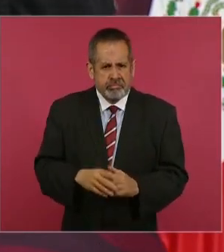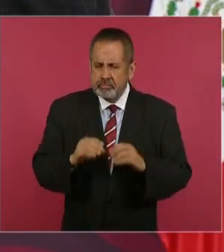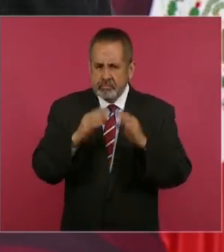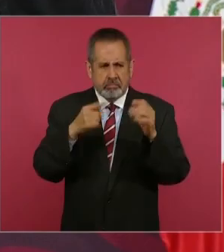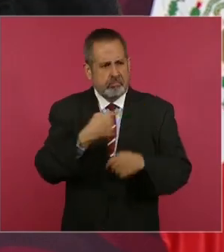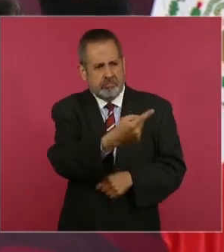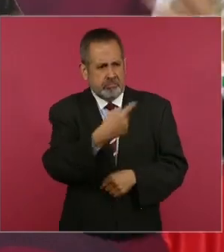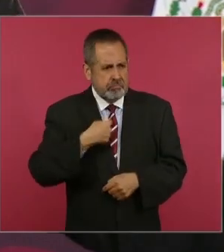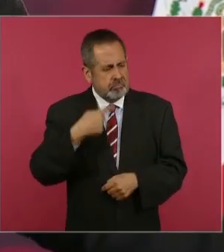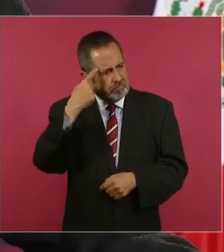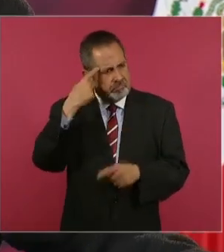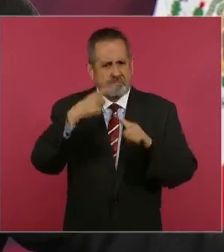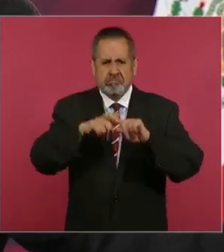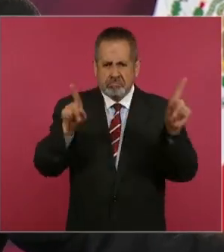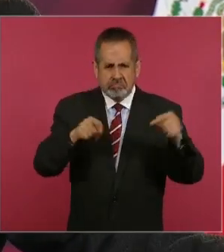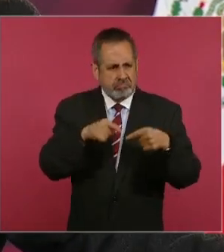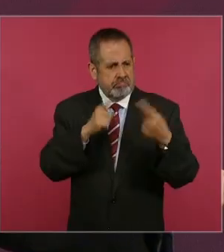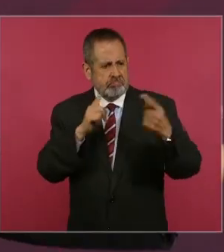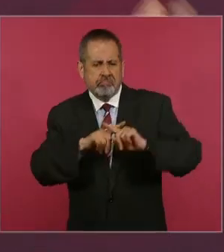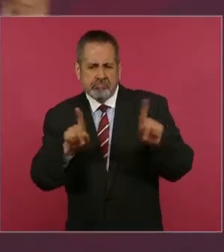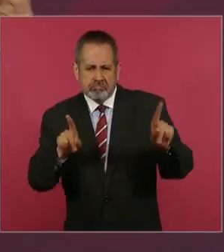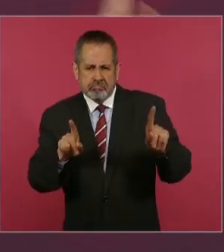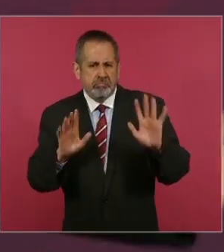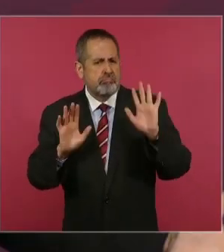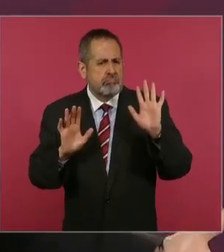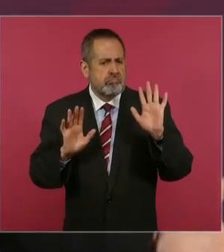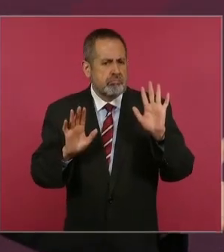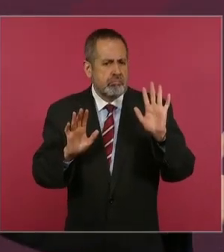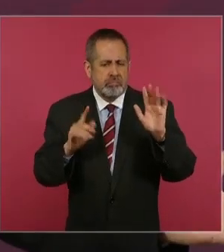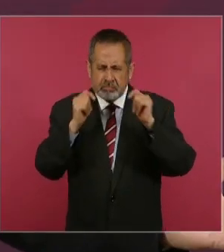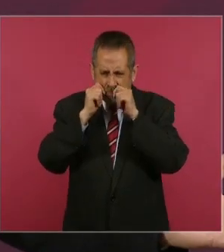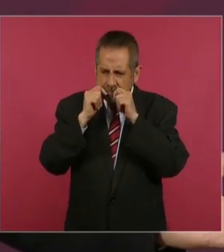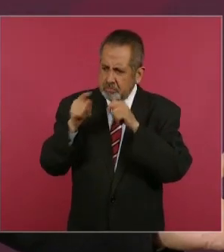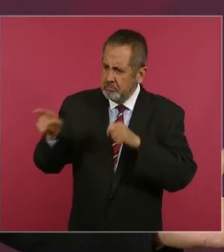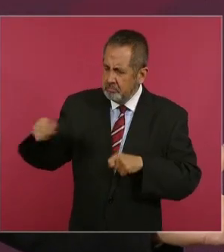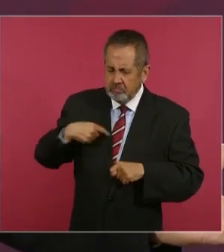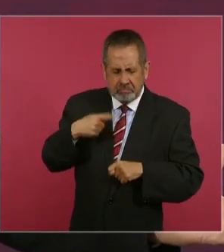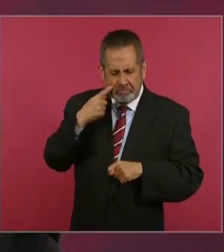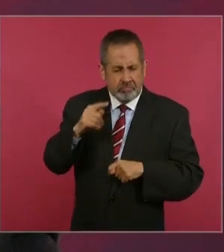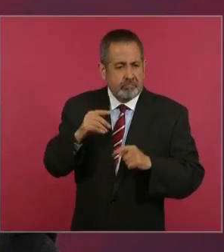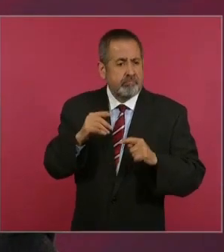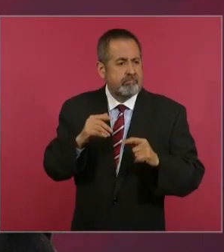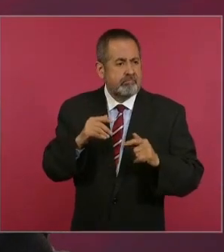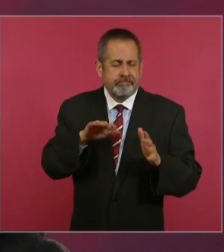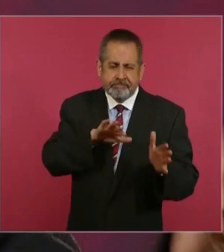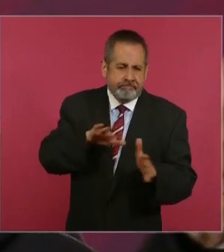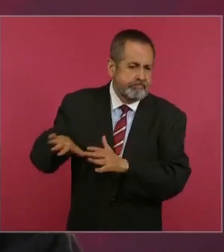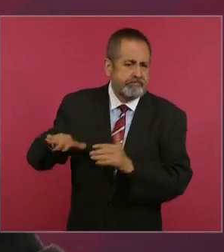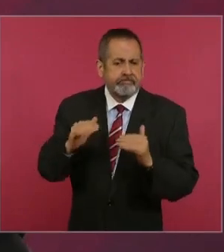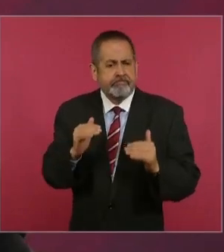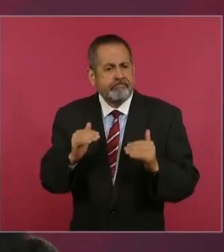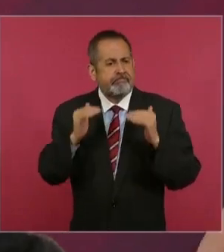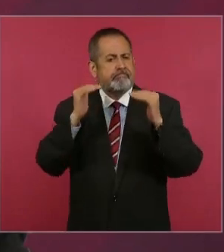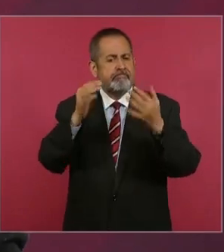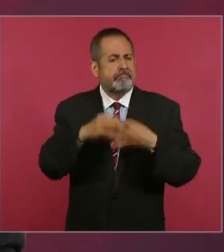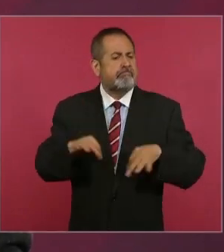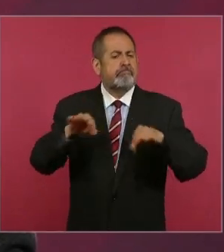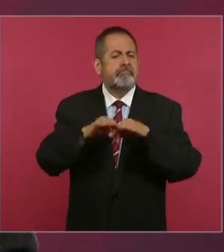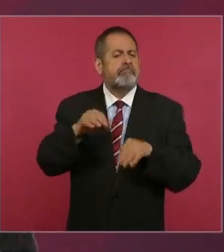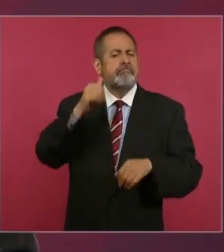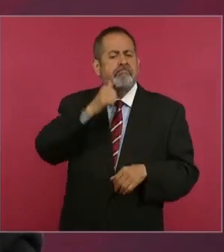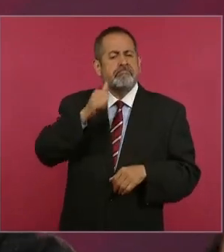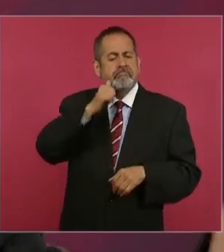tenemos diferencias pero por encima de nuestras diferencias tiene que prevalecer